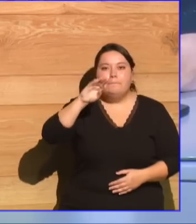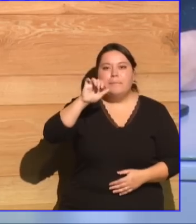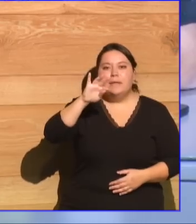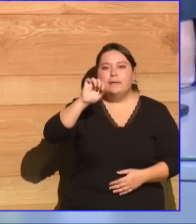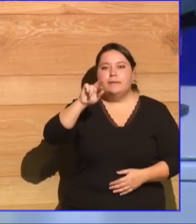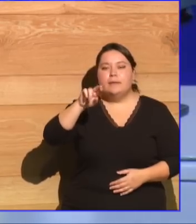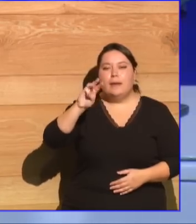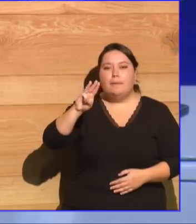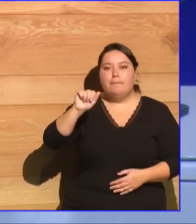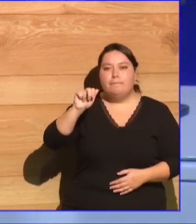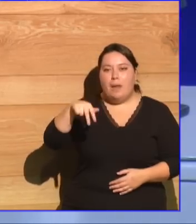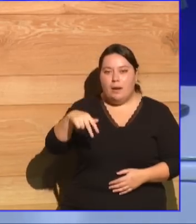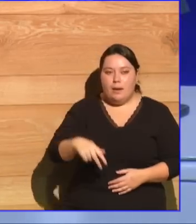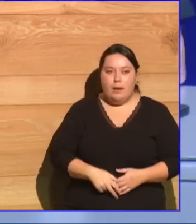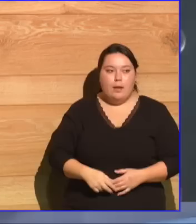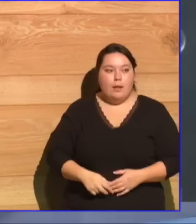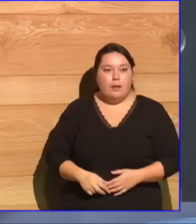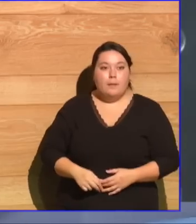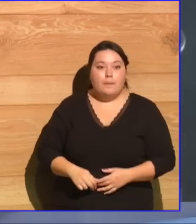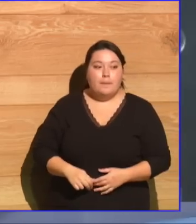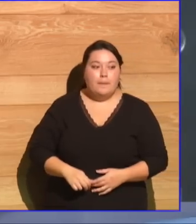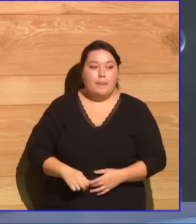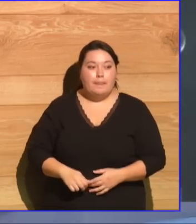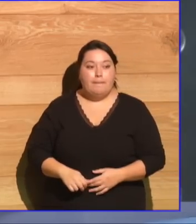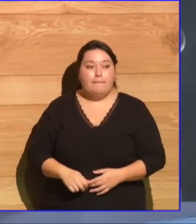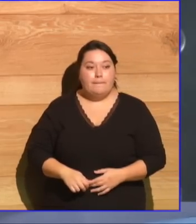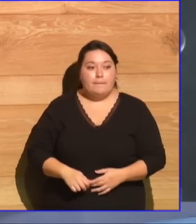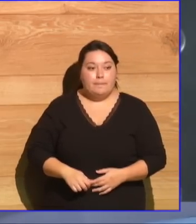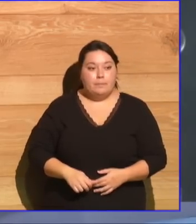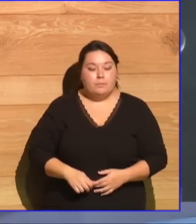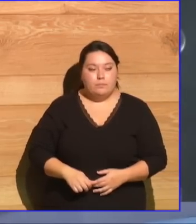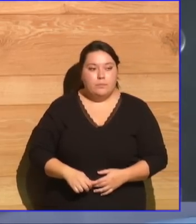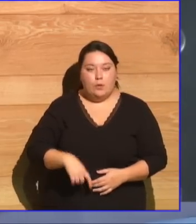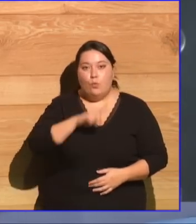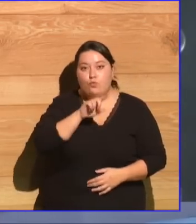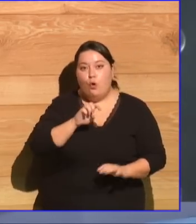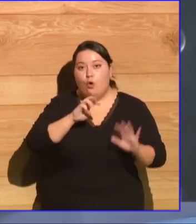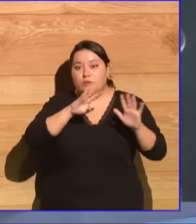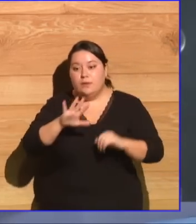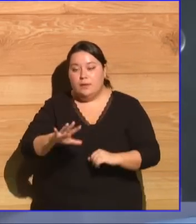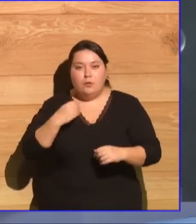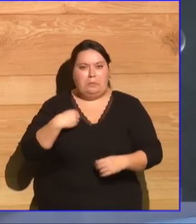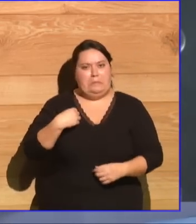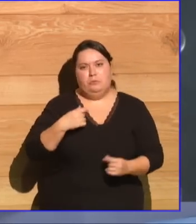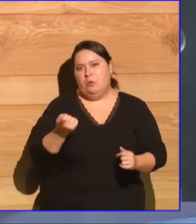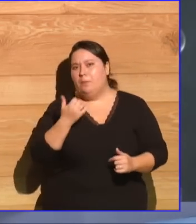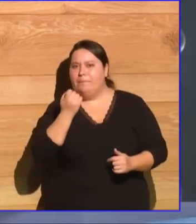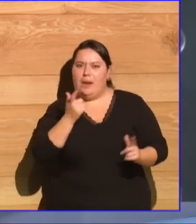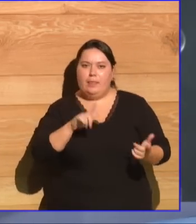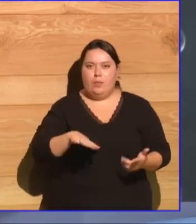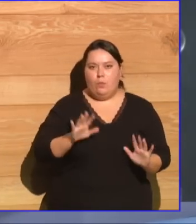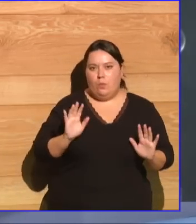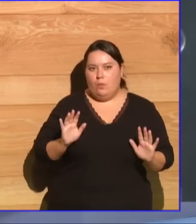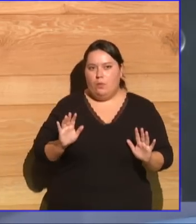Javi. pillan, No, digo, no, a ti no digo. te pillan. No, Y no. ojo, es- que digo, es Spielberg que- rueda mucho más en 1.85, que es un formato parecido al 16 novenos.